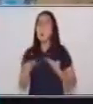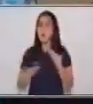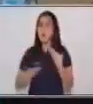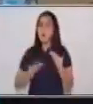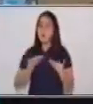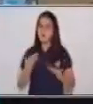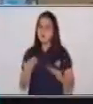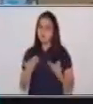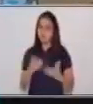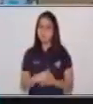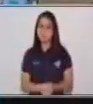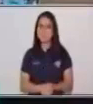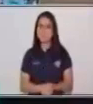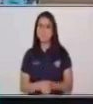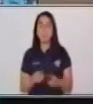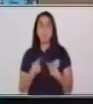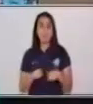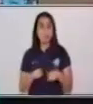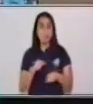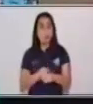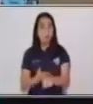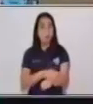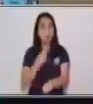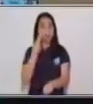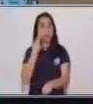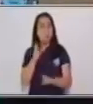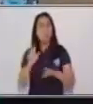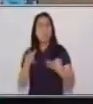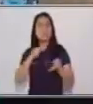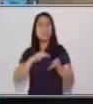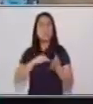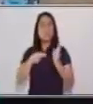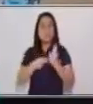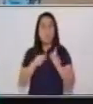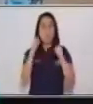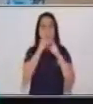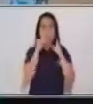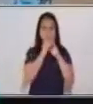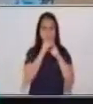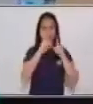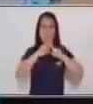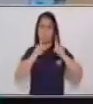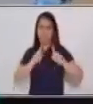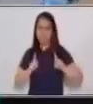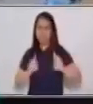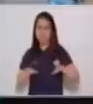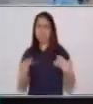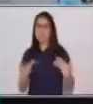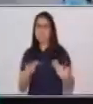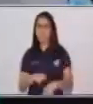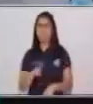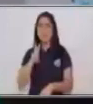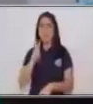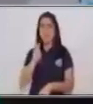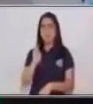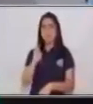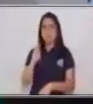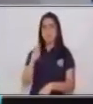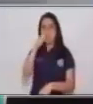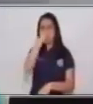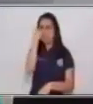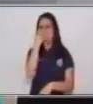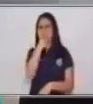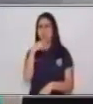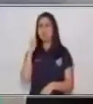antes de que entremos de lleno con el tema de hoy. Veamos el concepto número uno, que es verso. Verso es